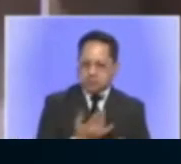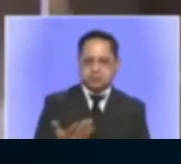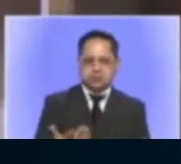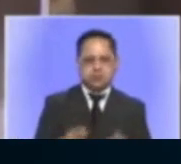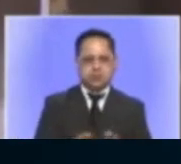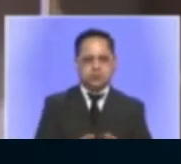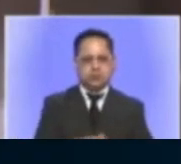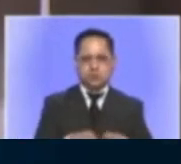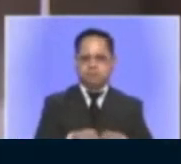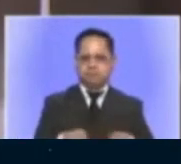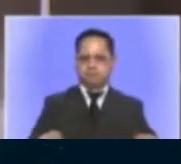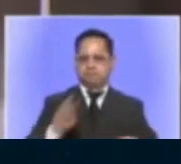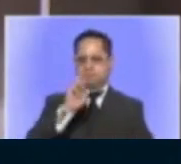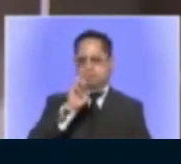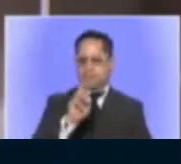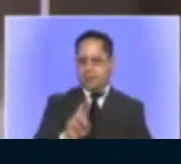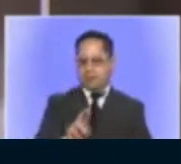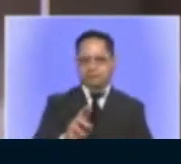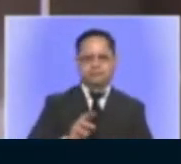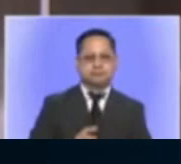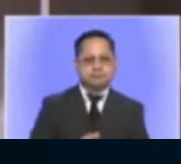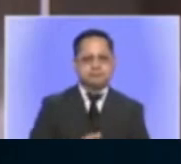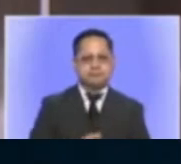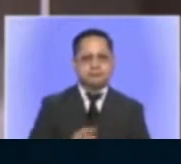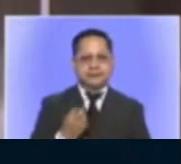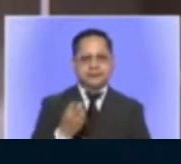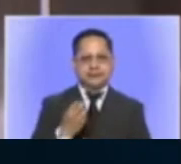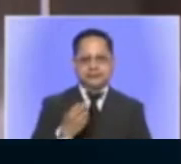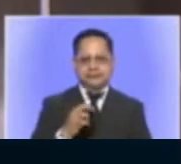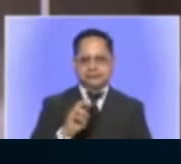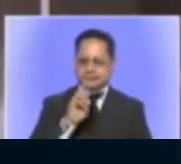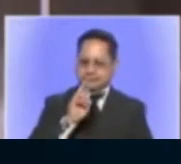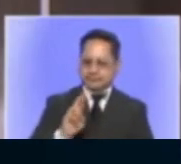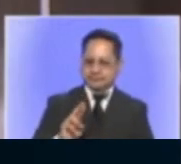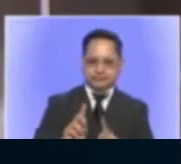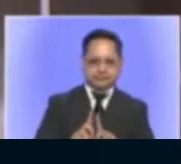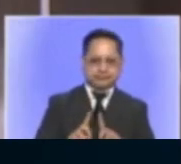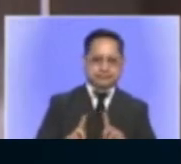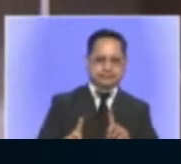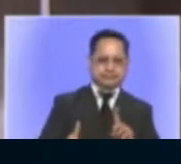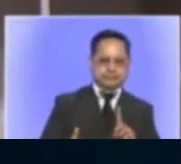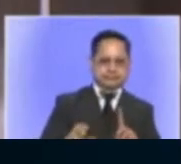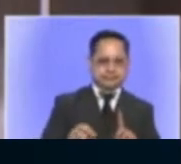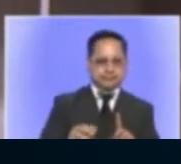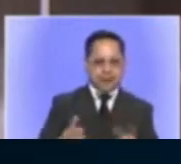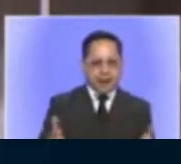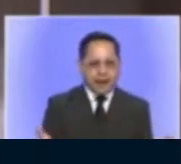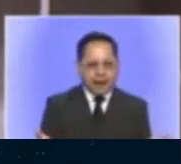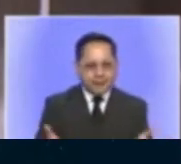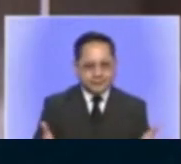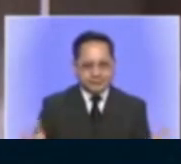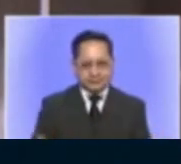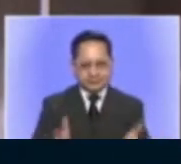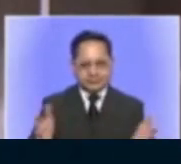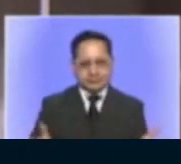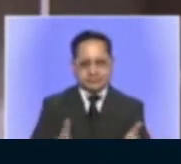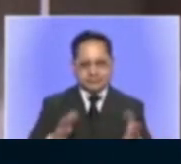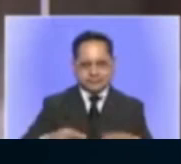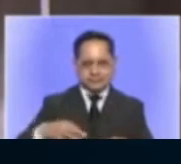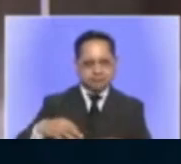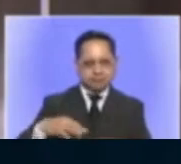neutralidad por la participación de servidores públicos en actos proselitistas resulta